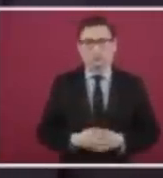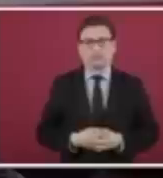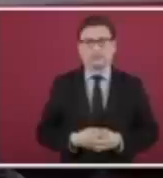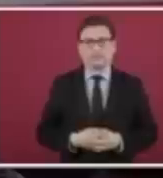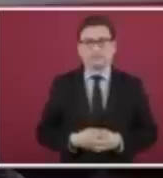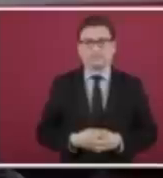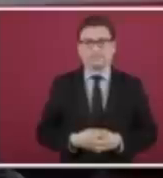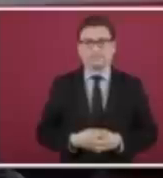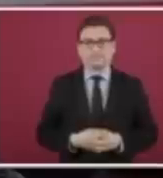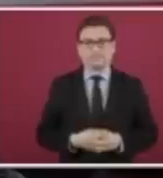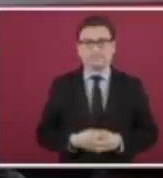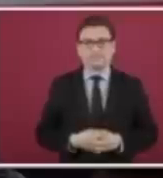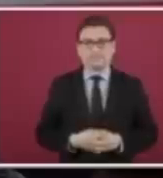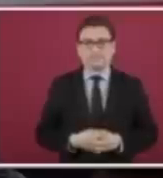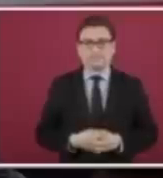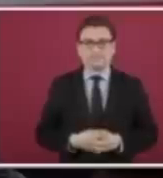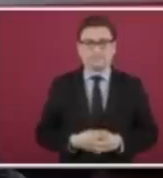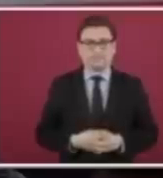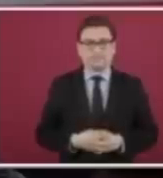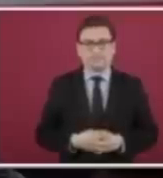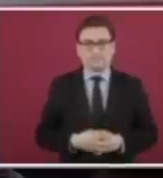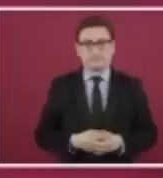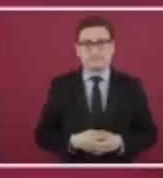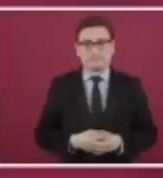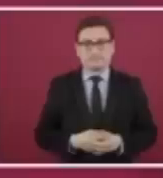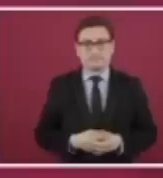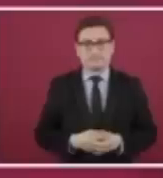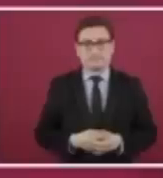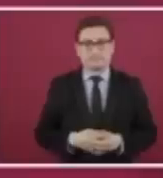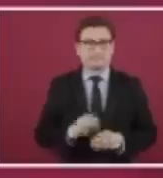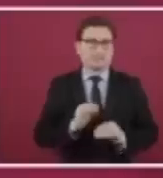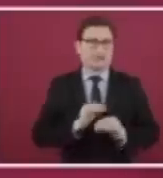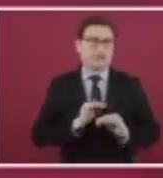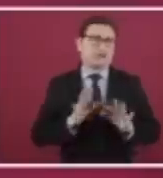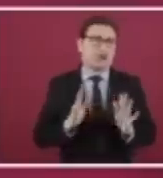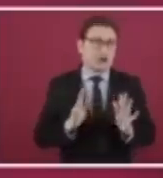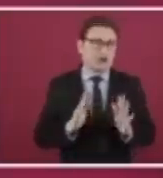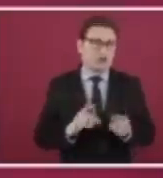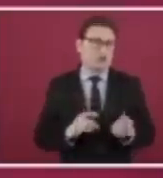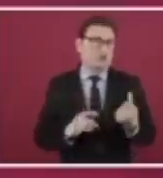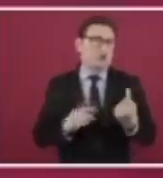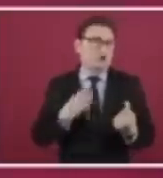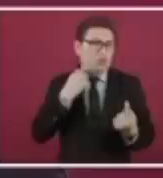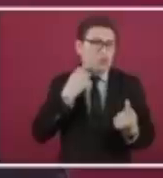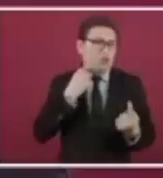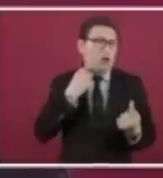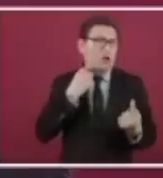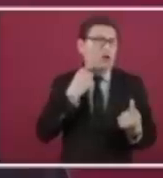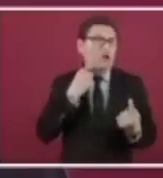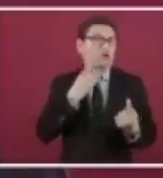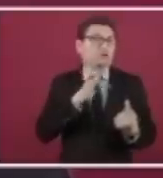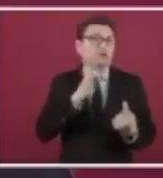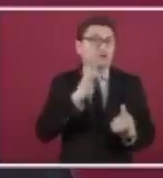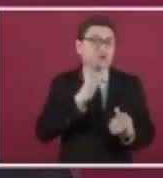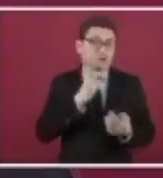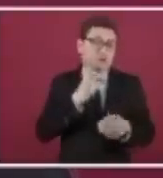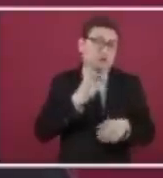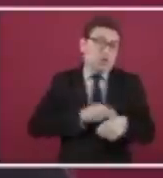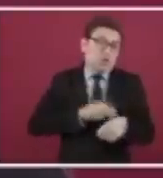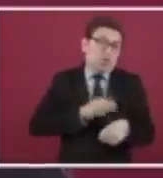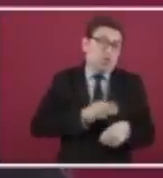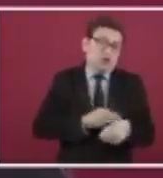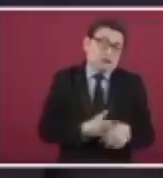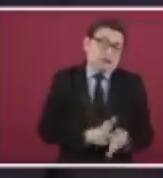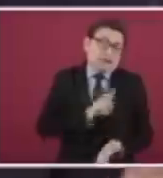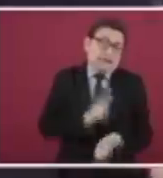Claro que un abogado ortodoxo me va a decir, usted no sabe nada